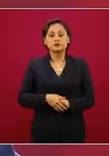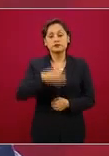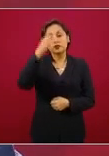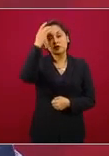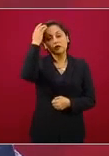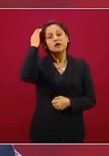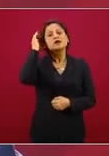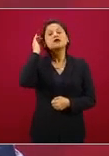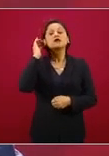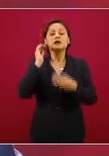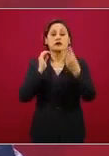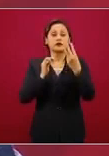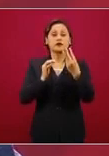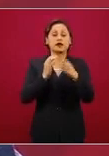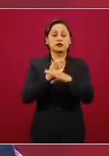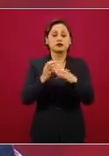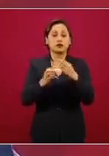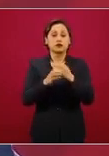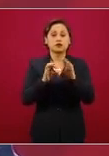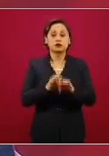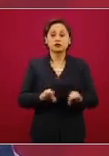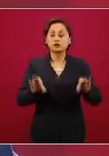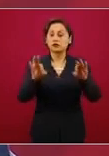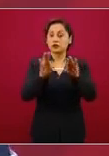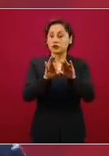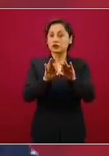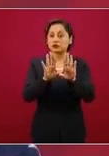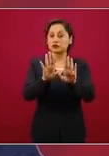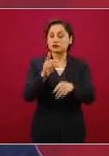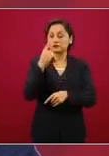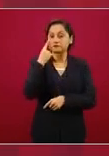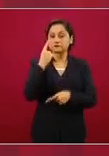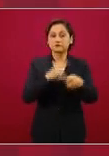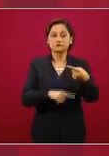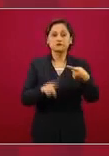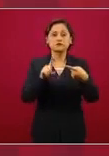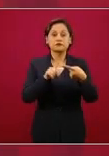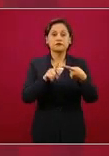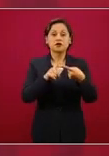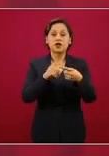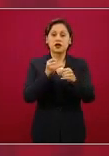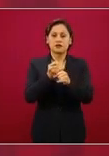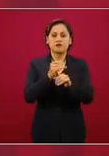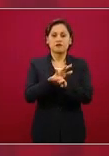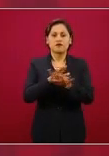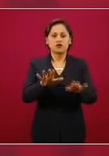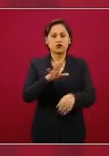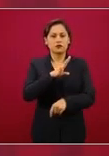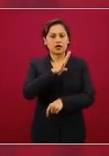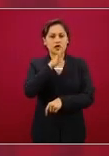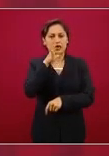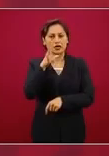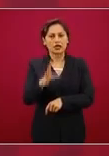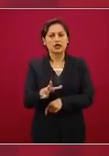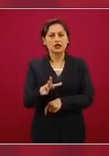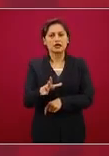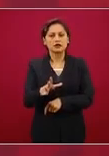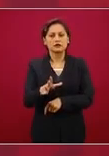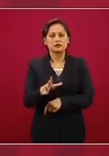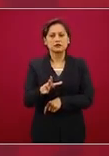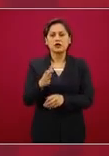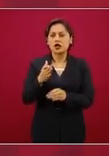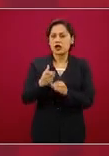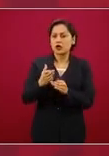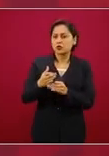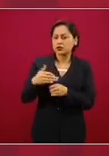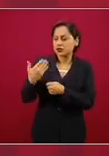muy importantes. En principio, desde luego, y es muy importante, el informe técnico que nos ofrecerá